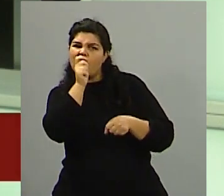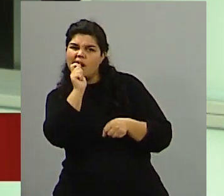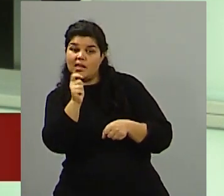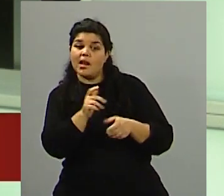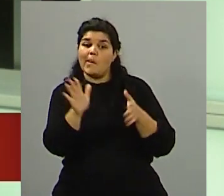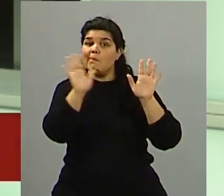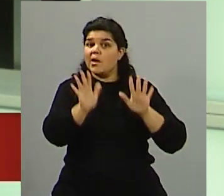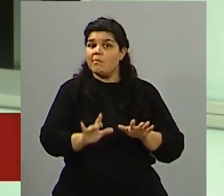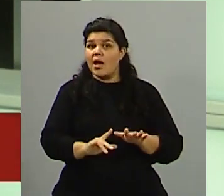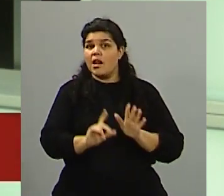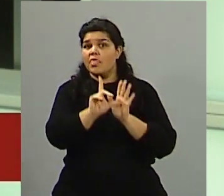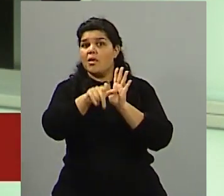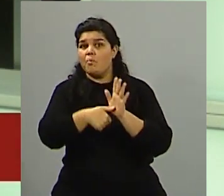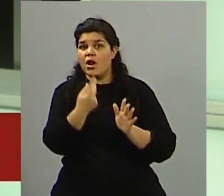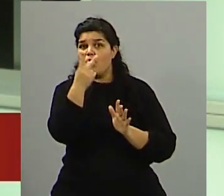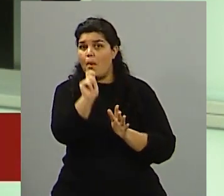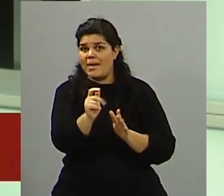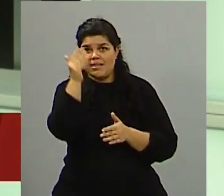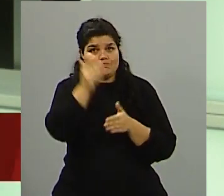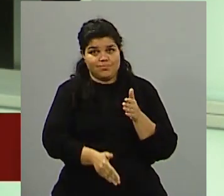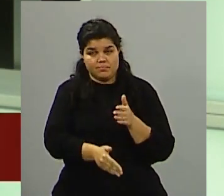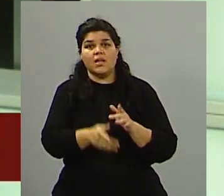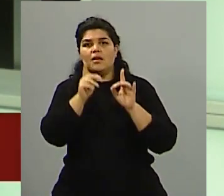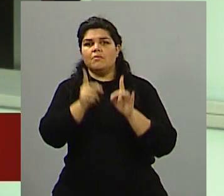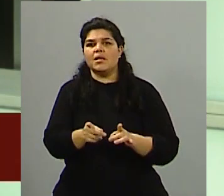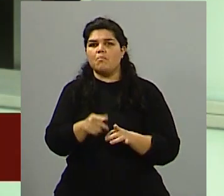Europa de las relaciones de España con el resto de Europa a